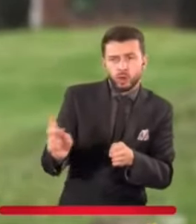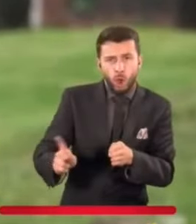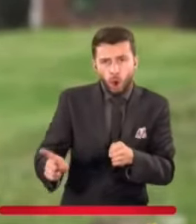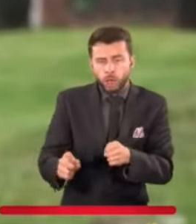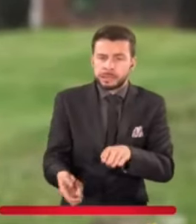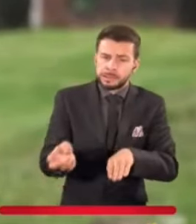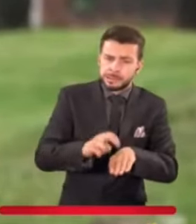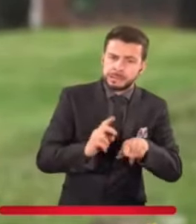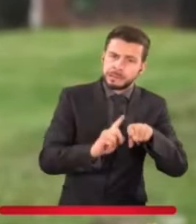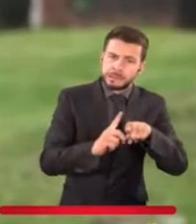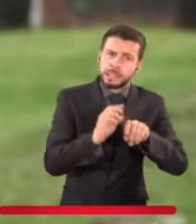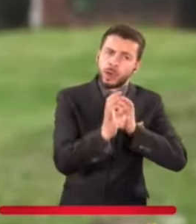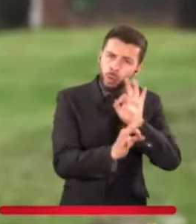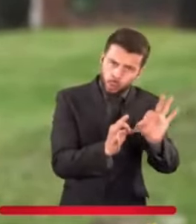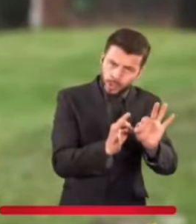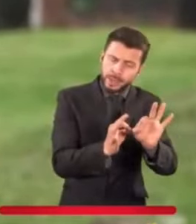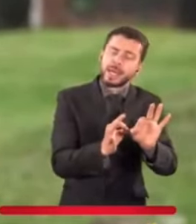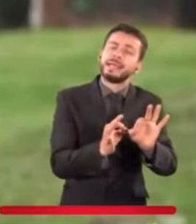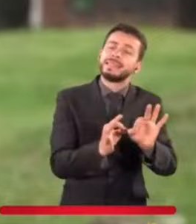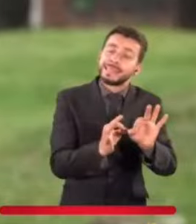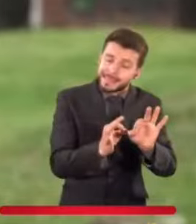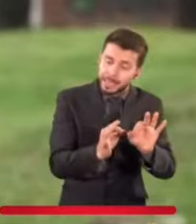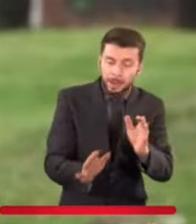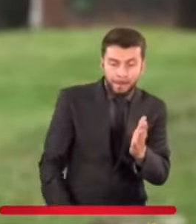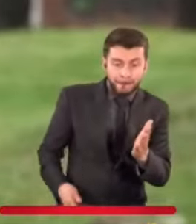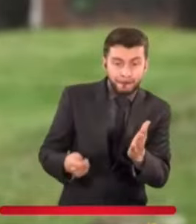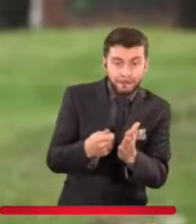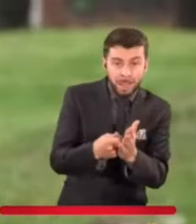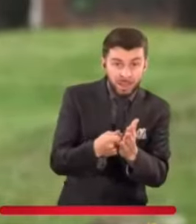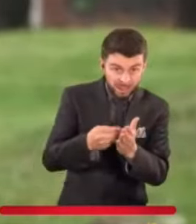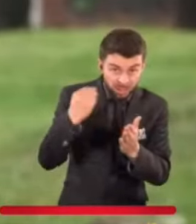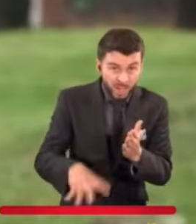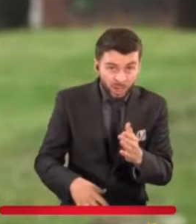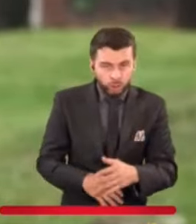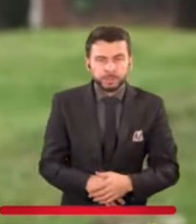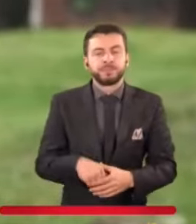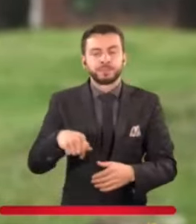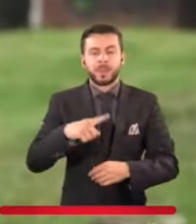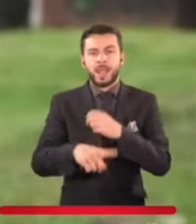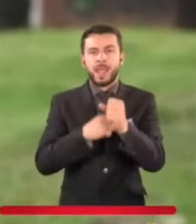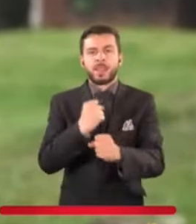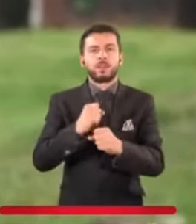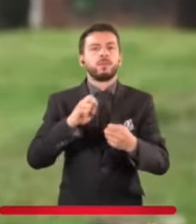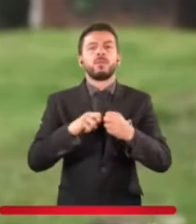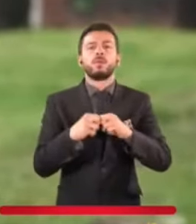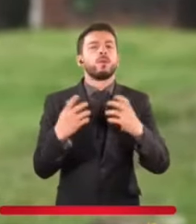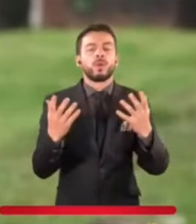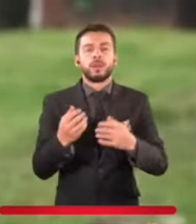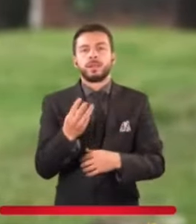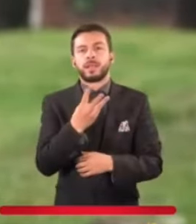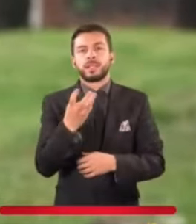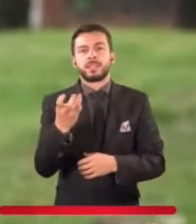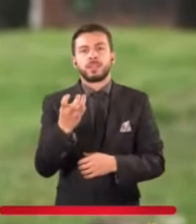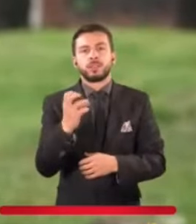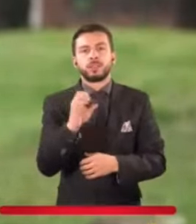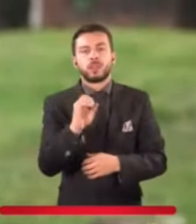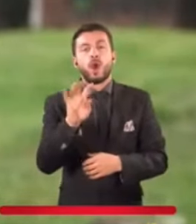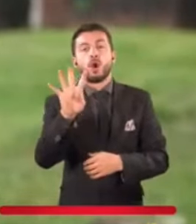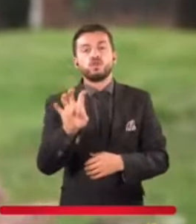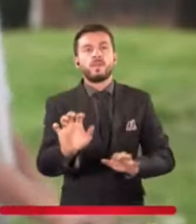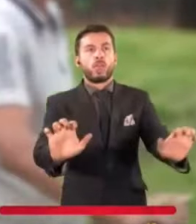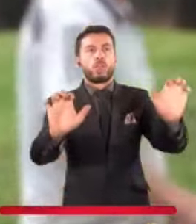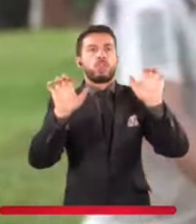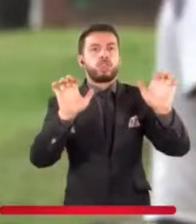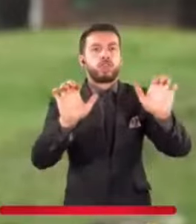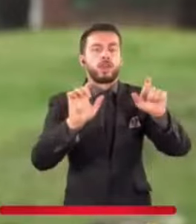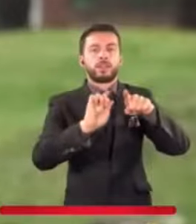a proteger el sistema, a cuidarlo, a que opere. Un problema que hemos tenido este año, 309 bloqueos han hecho el sistema de